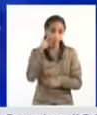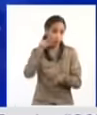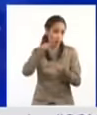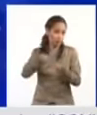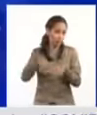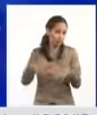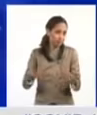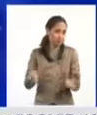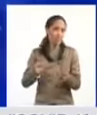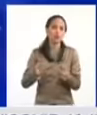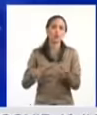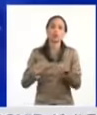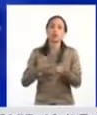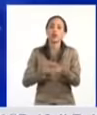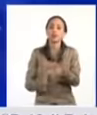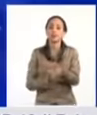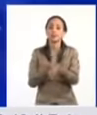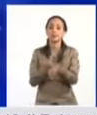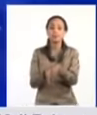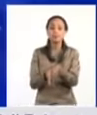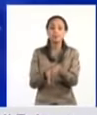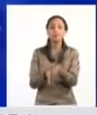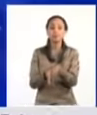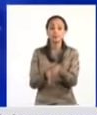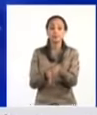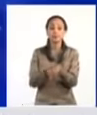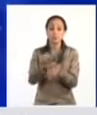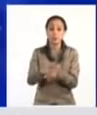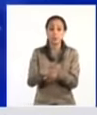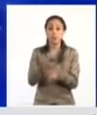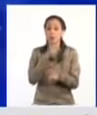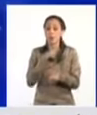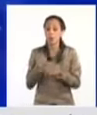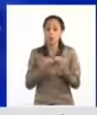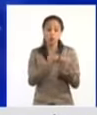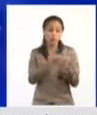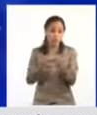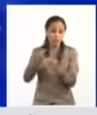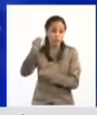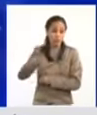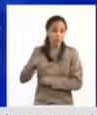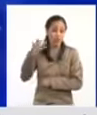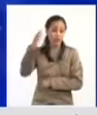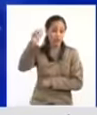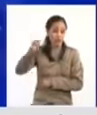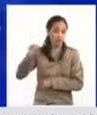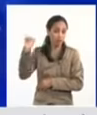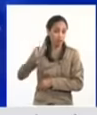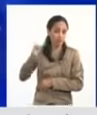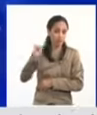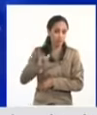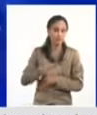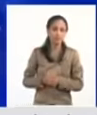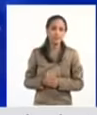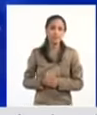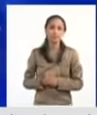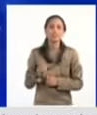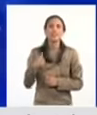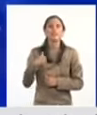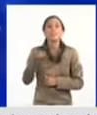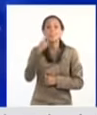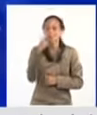controlar la propagación del virus, sobre todo a partir del contacto con casos importados. Y tenemos, perdóname, y